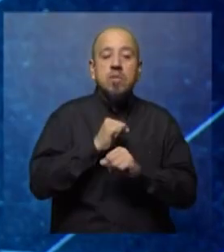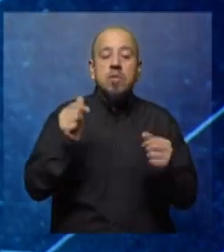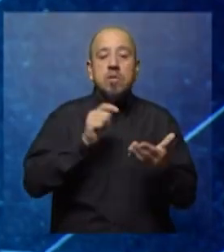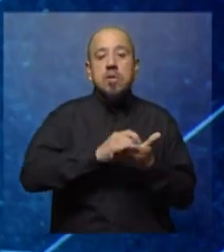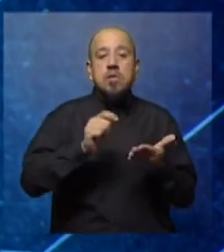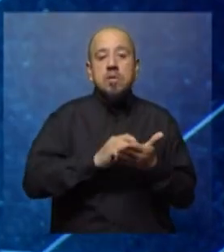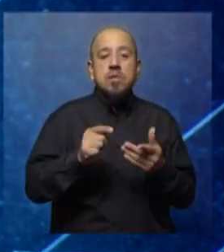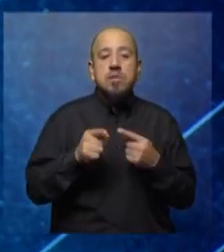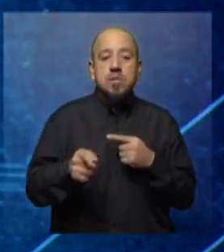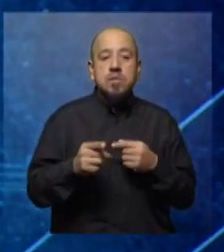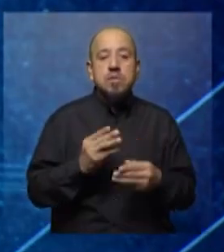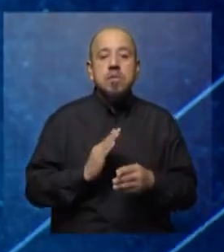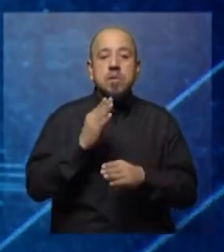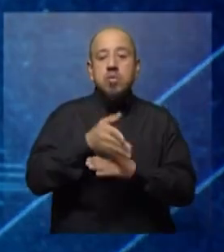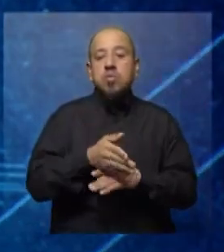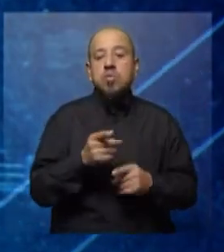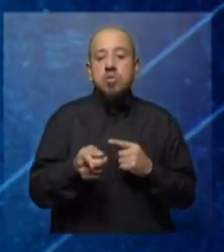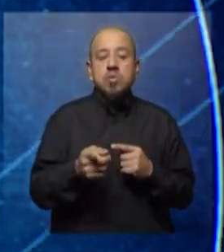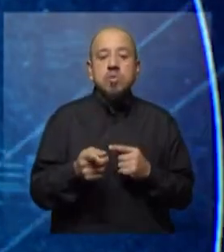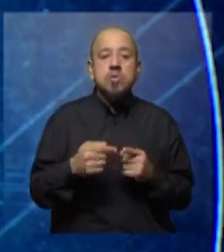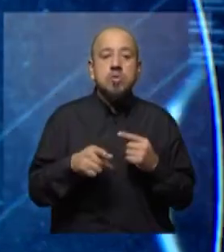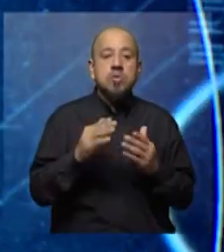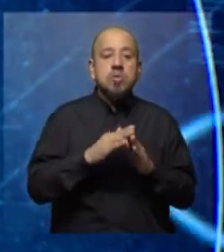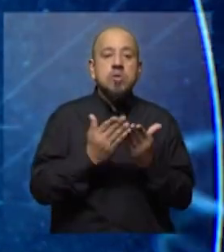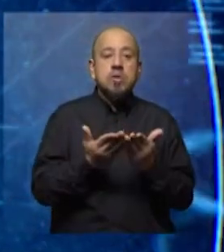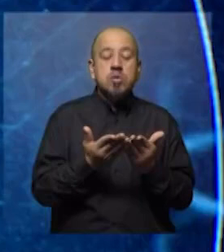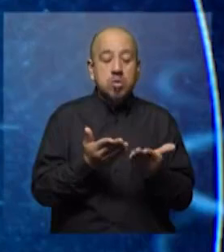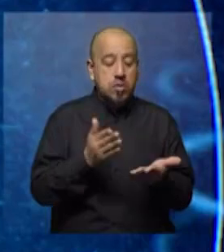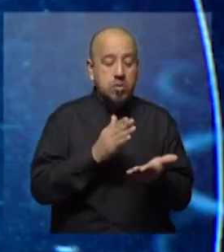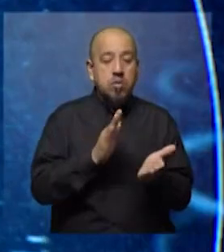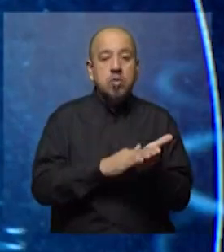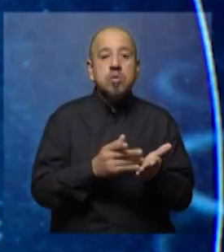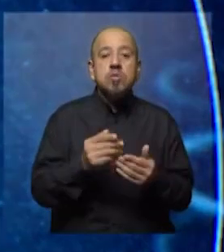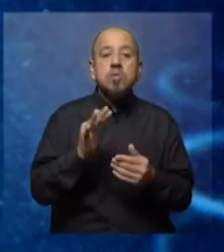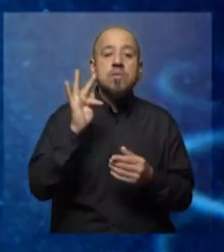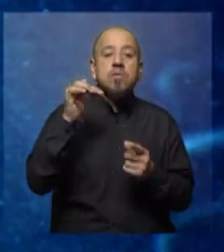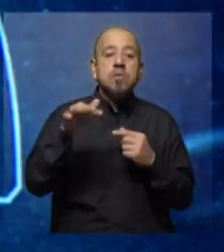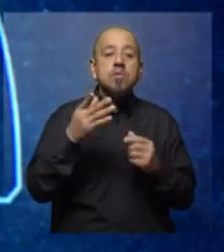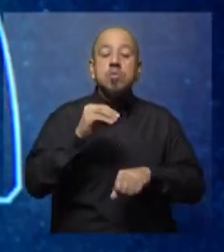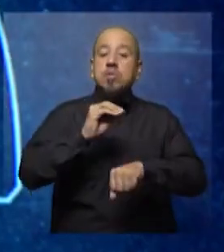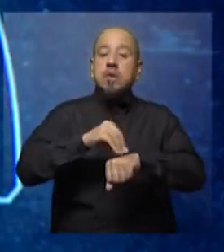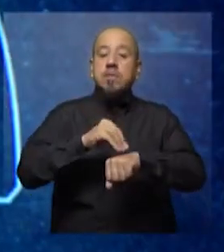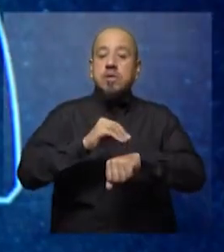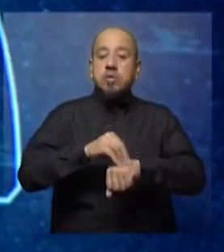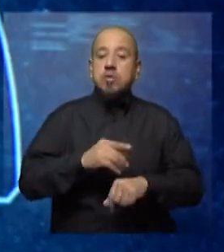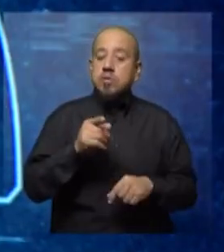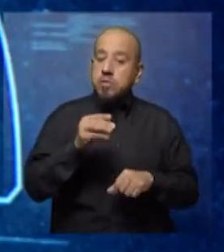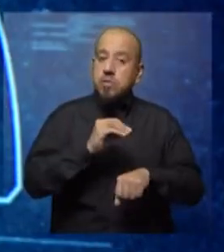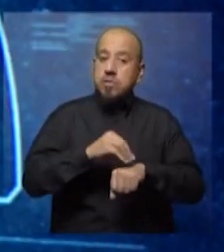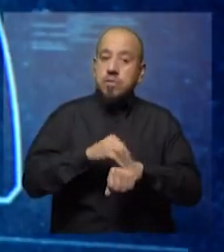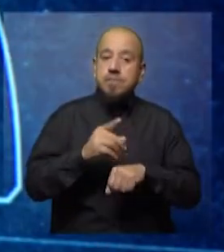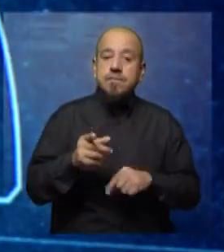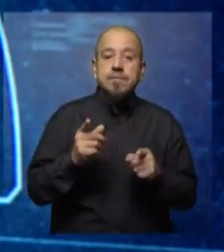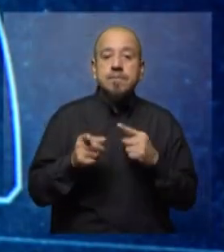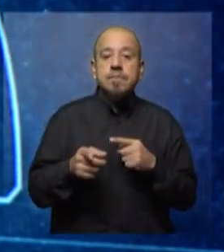bueno Esto es la introducción a ese libro futuro es una advertencia bueno los seres humanos por